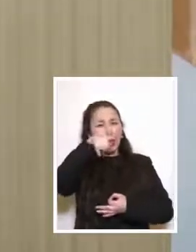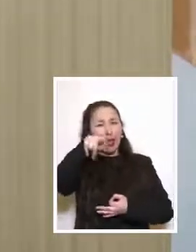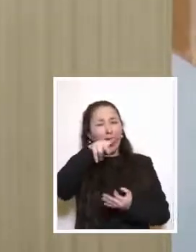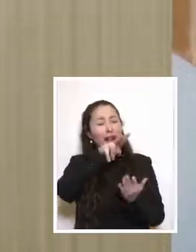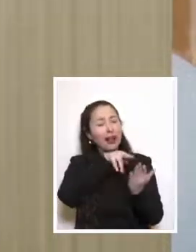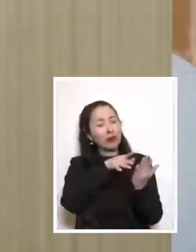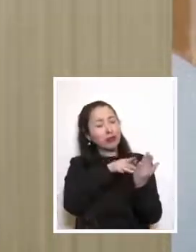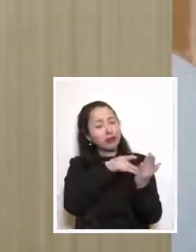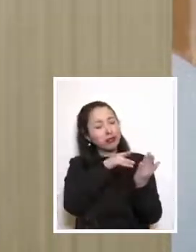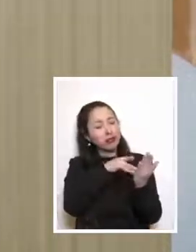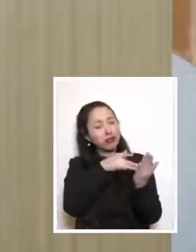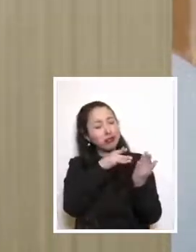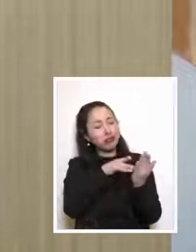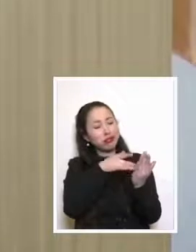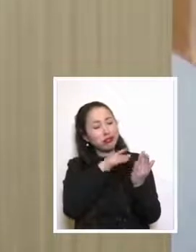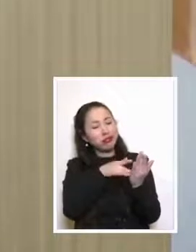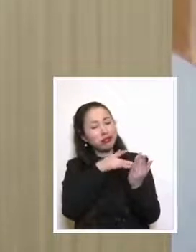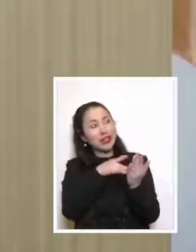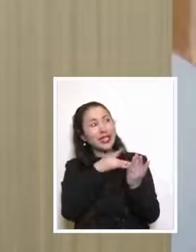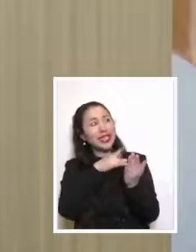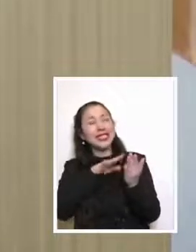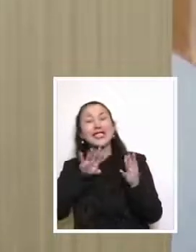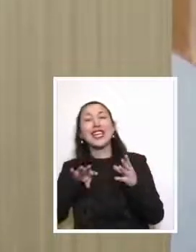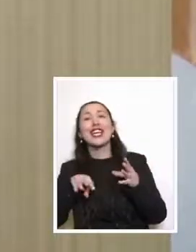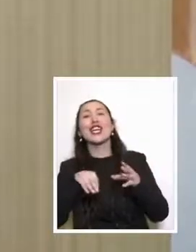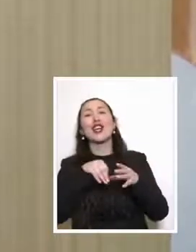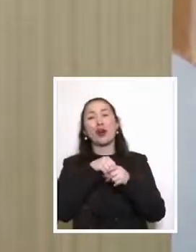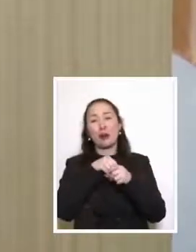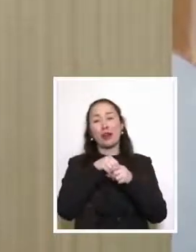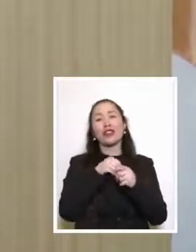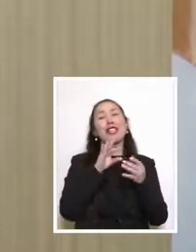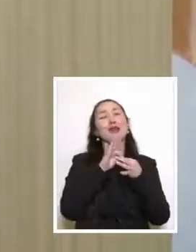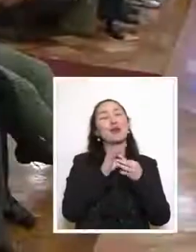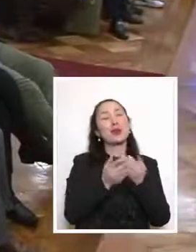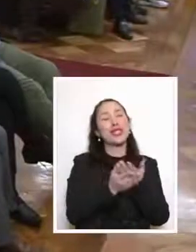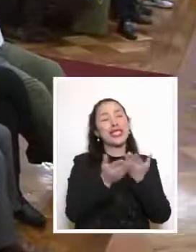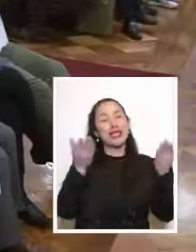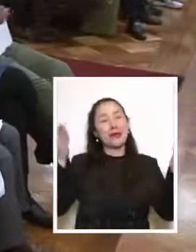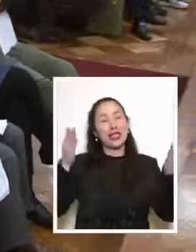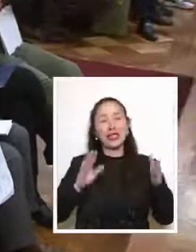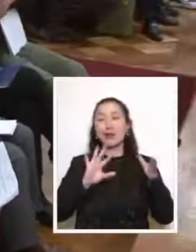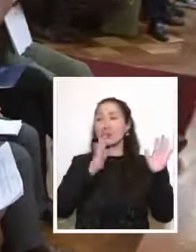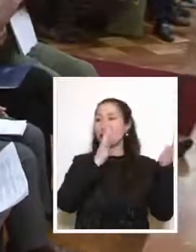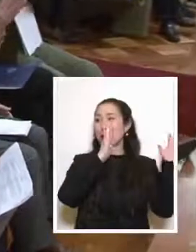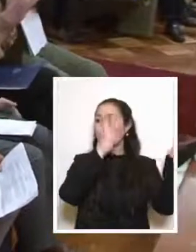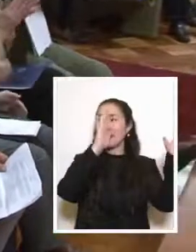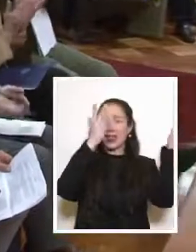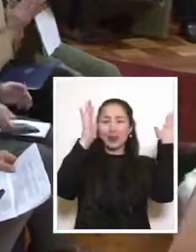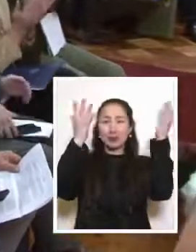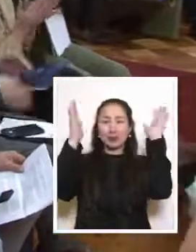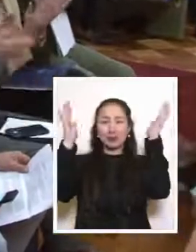lo incorporen directamente. Así que muchas gracias.